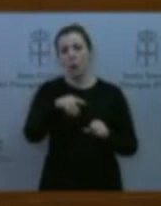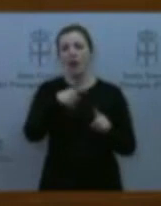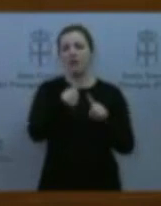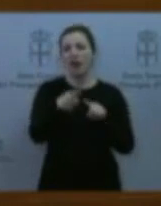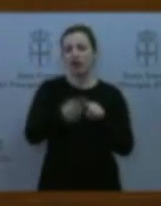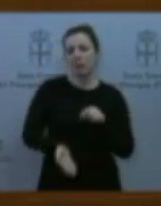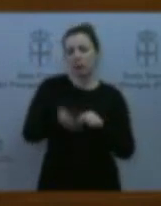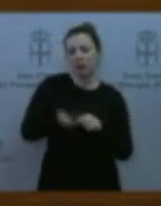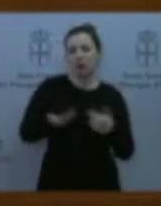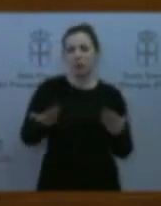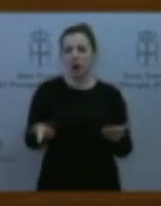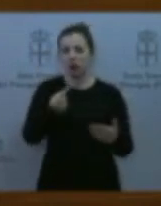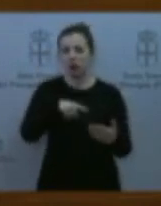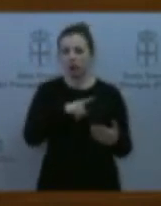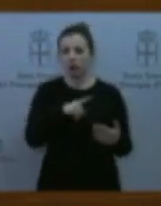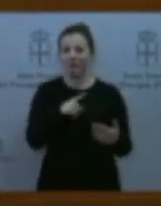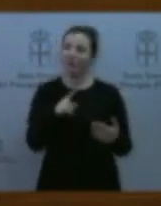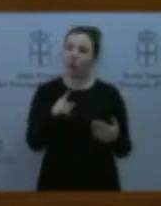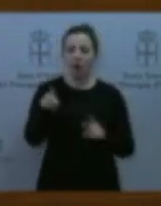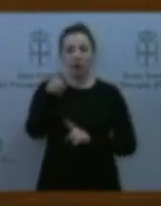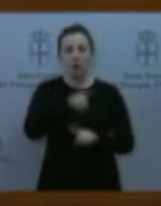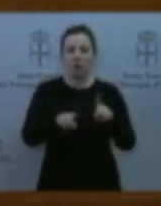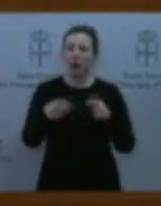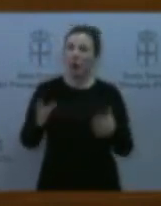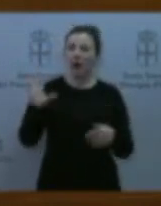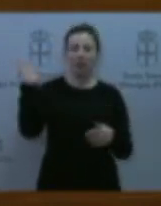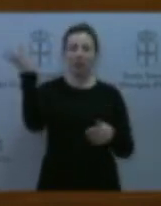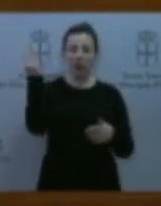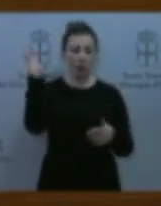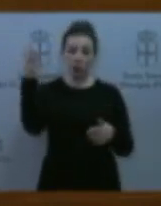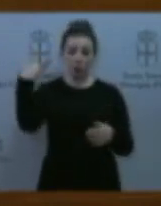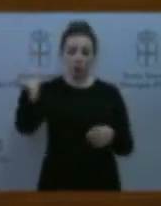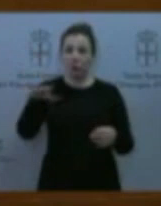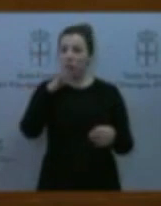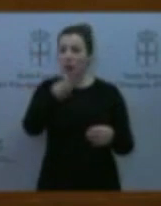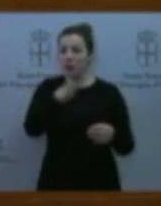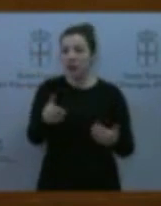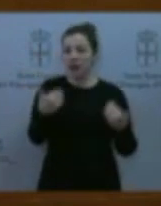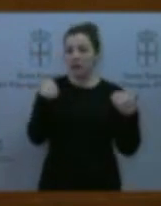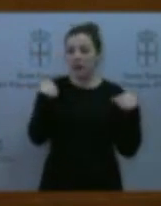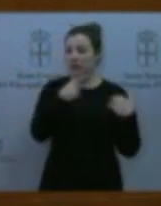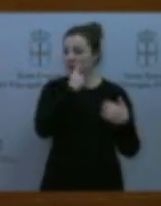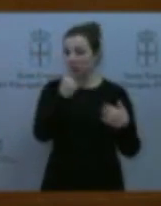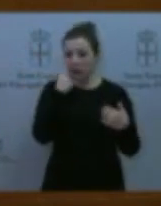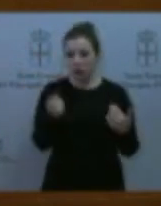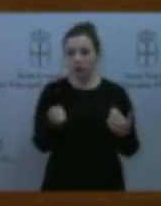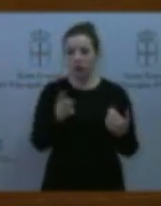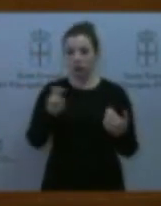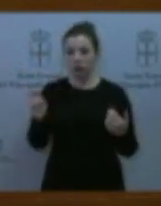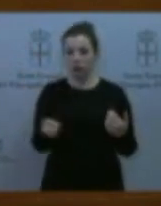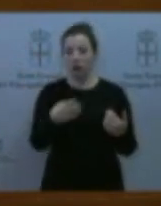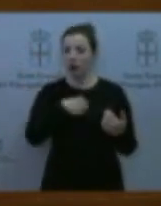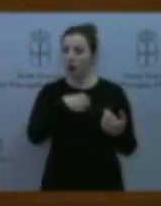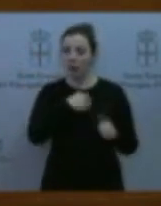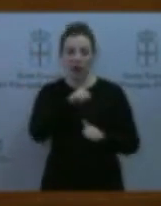tiempo. Los testigos, los responsables, incluso las fosas, no pueden esperar por los caprichos de